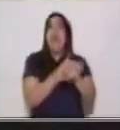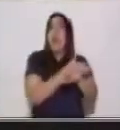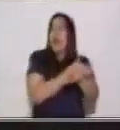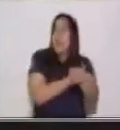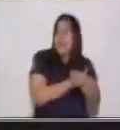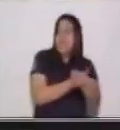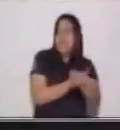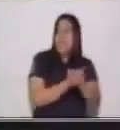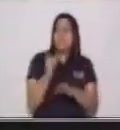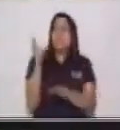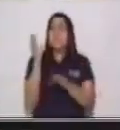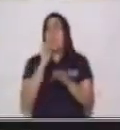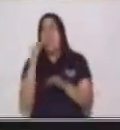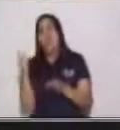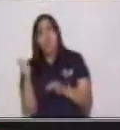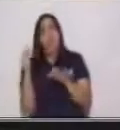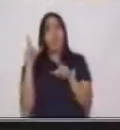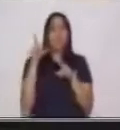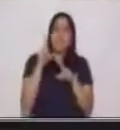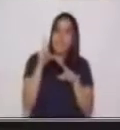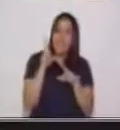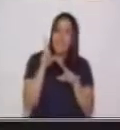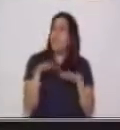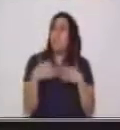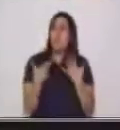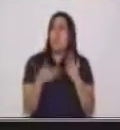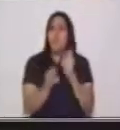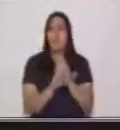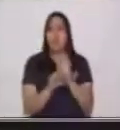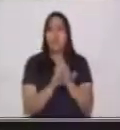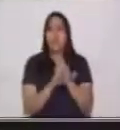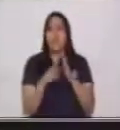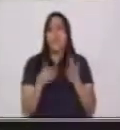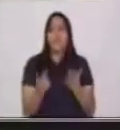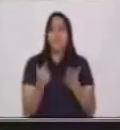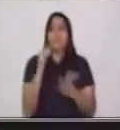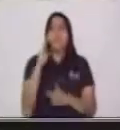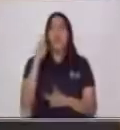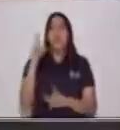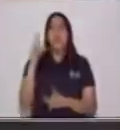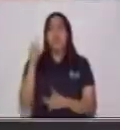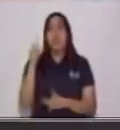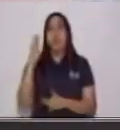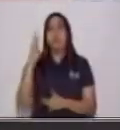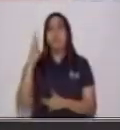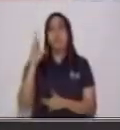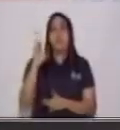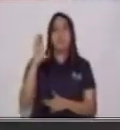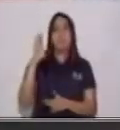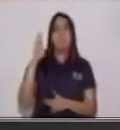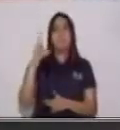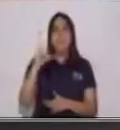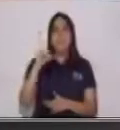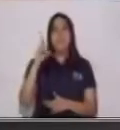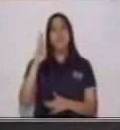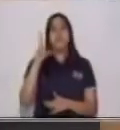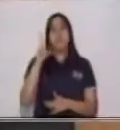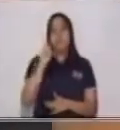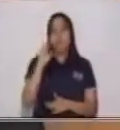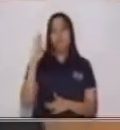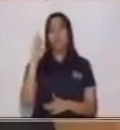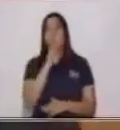vaya antes de una consonante. Por ejemplo, las sílabas bla, ble, bli, blo, blu, bra, bre, bri, bro, bru, que